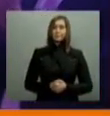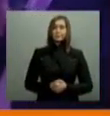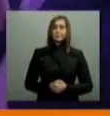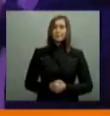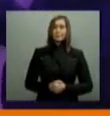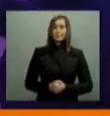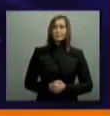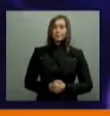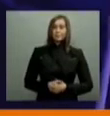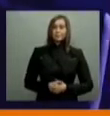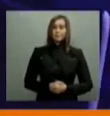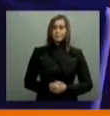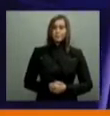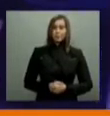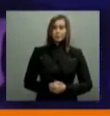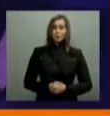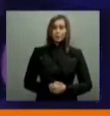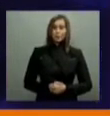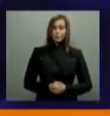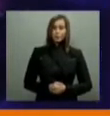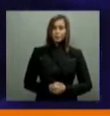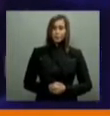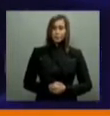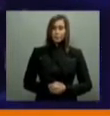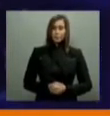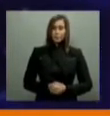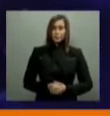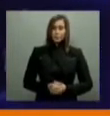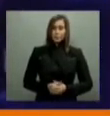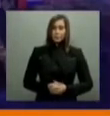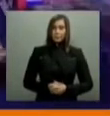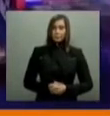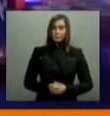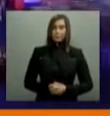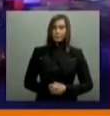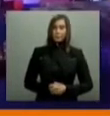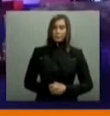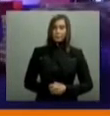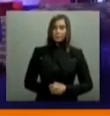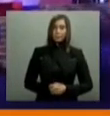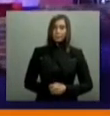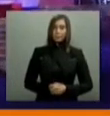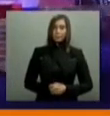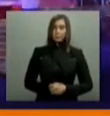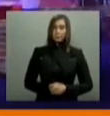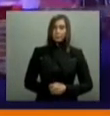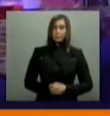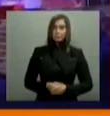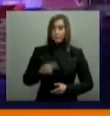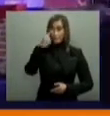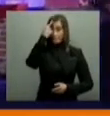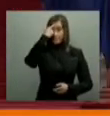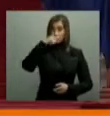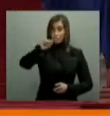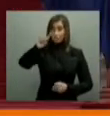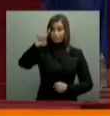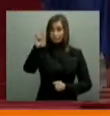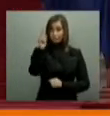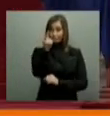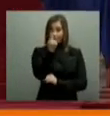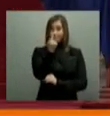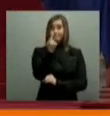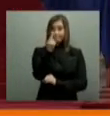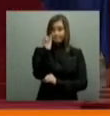mencionar porque ya el yang lo mencionó hoy también quiero expresarle mi preocupación por el aumento del precio bueno eso ya lo